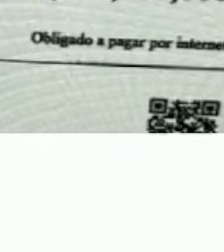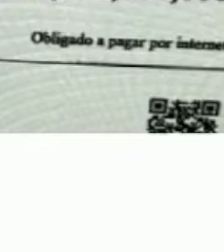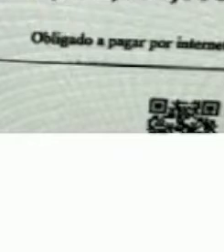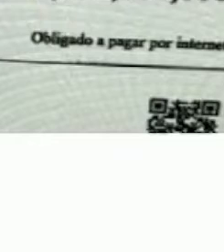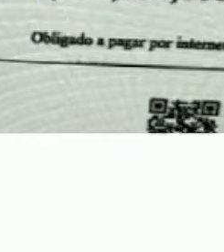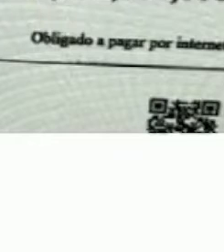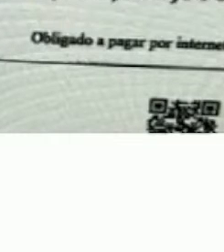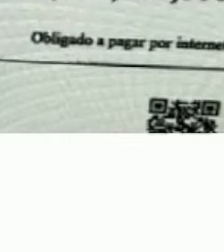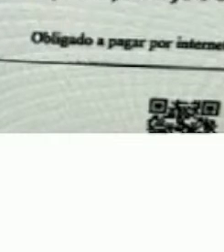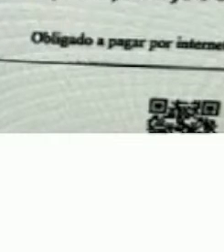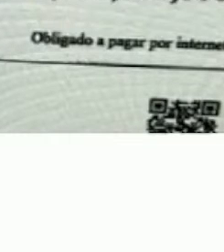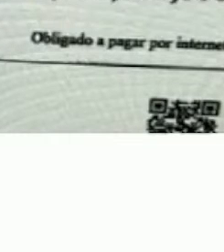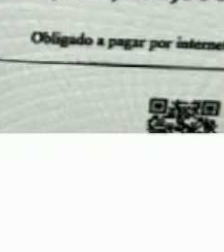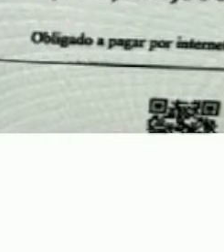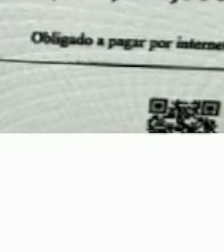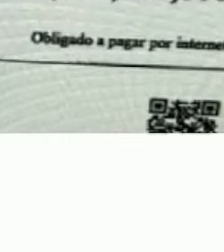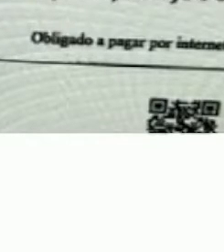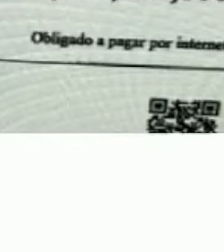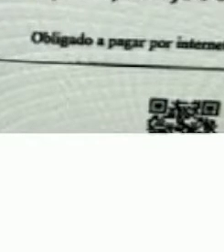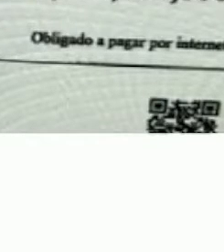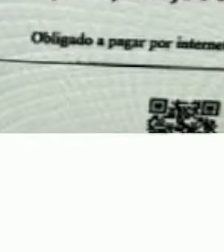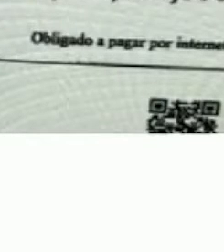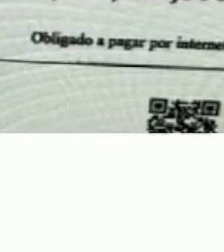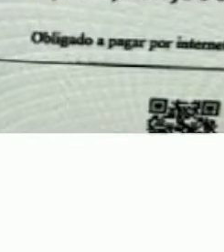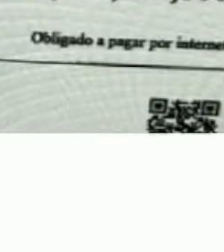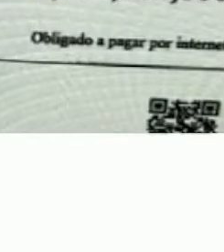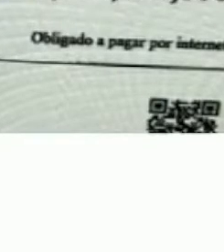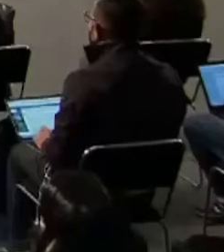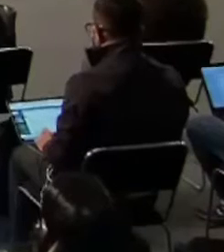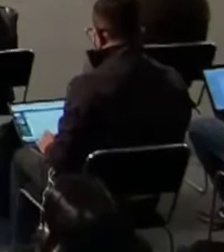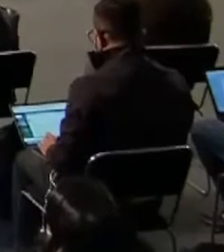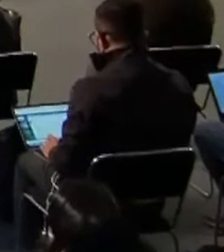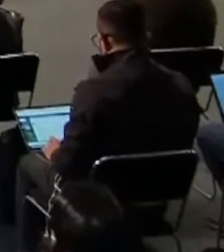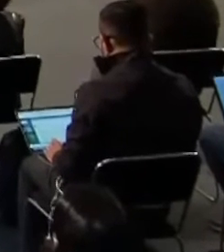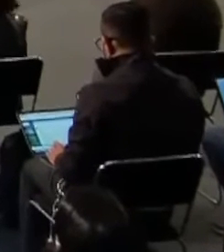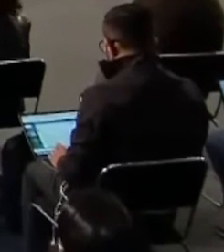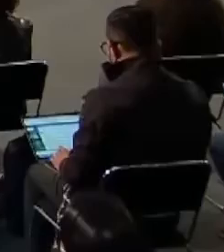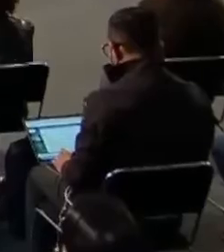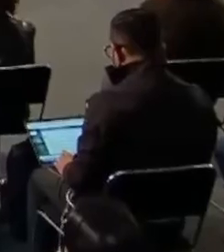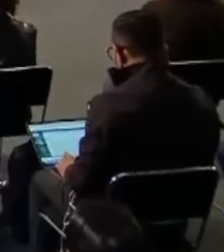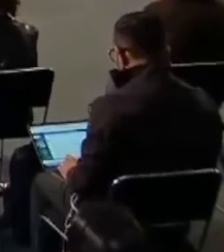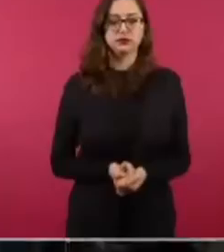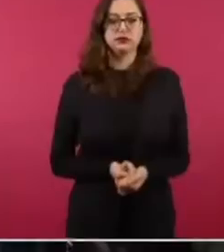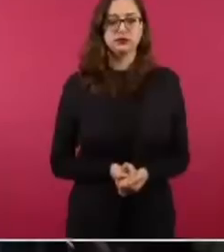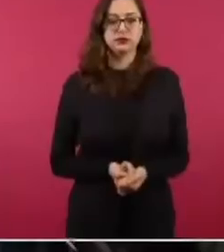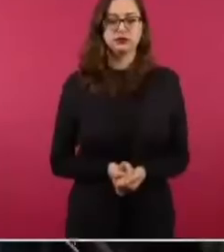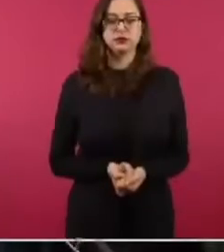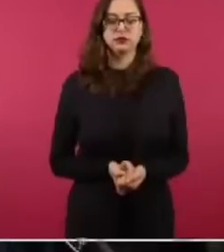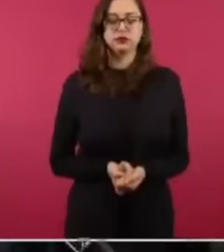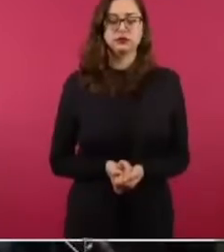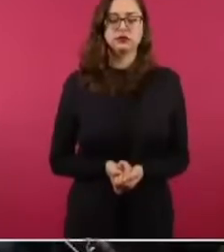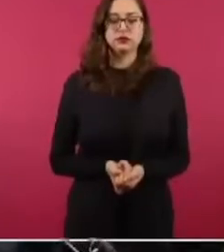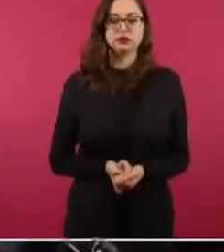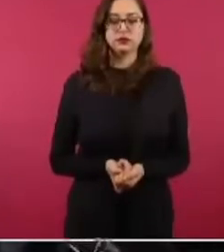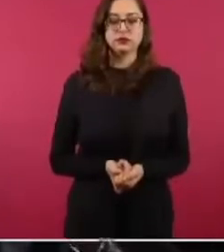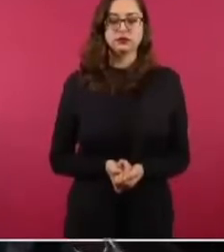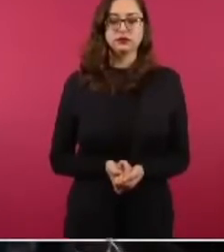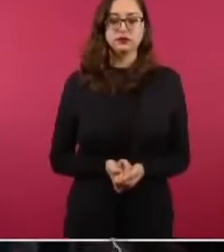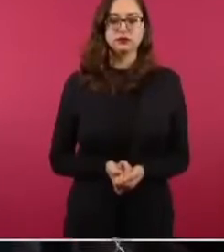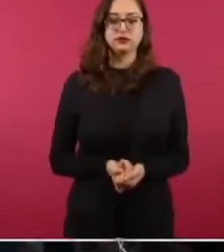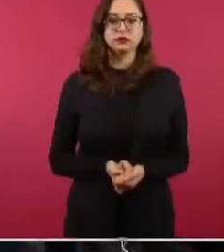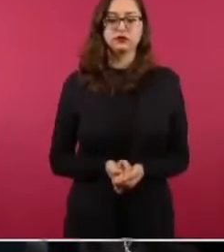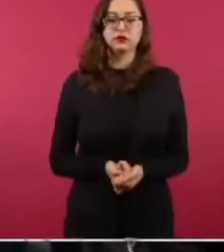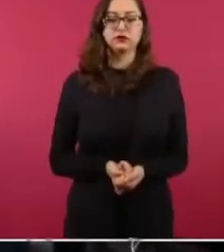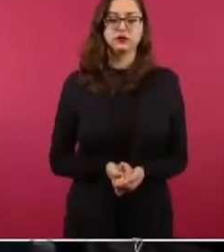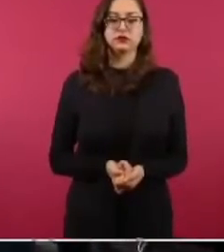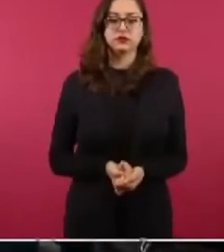pero ya está. Bueno, Nada más lo que le preguntaba al compañero de Heraldo, lo de los muchachos intoxicados